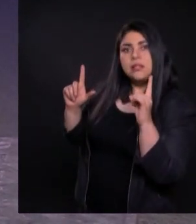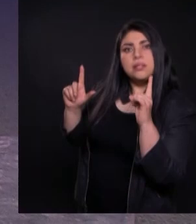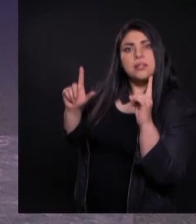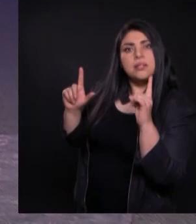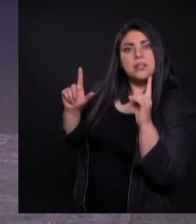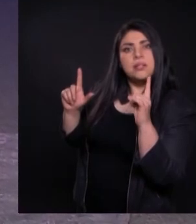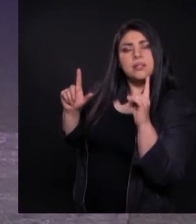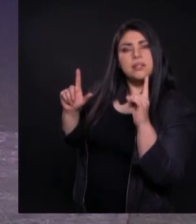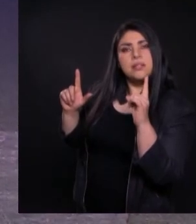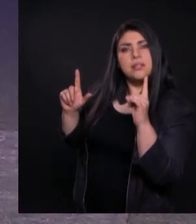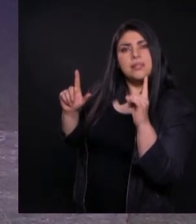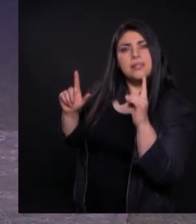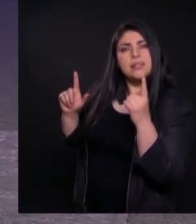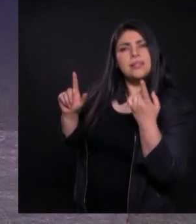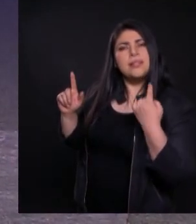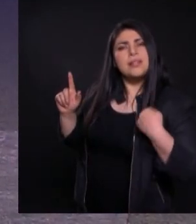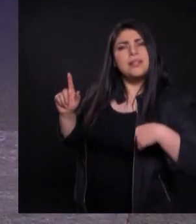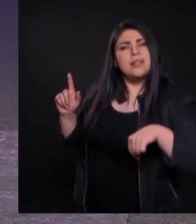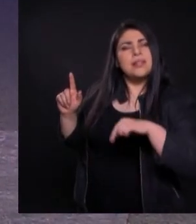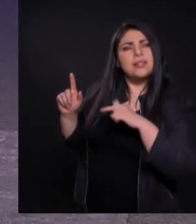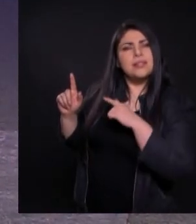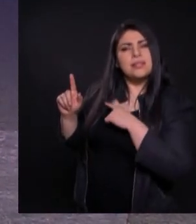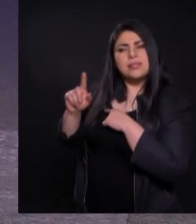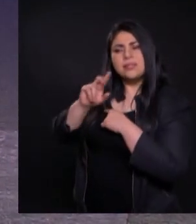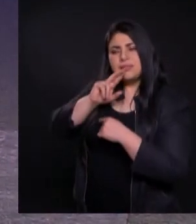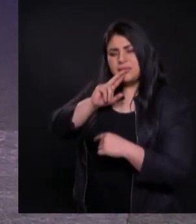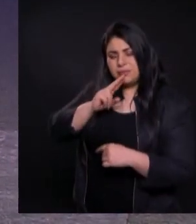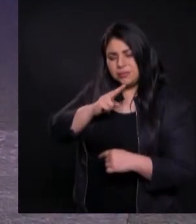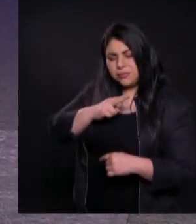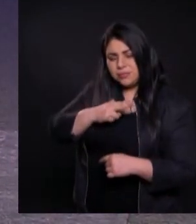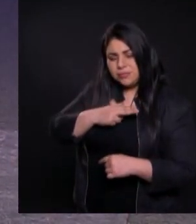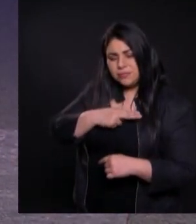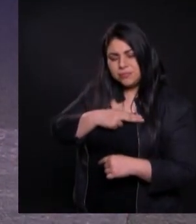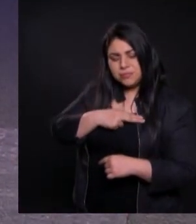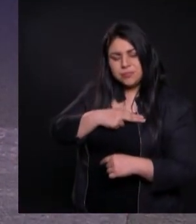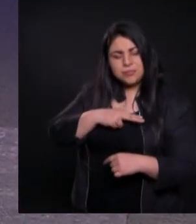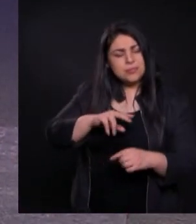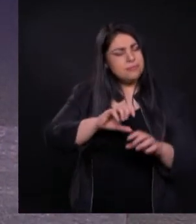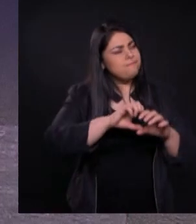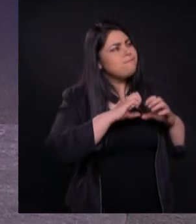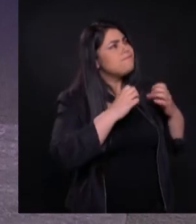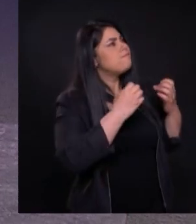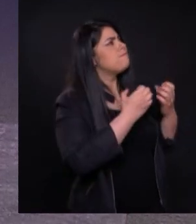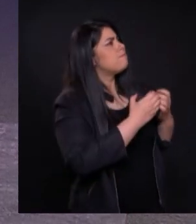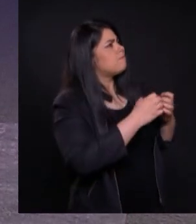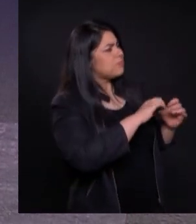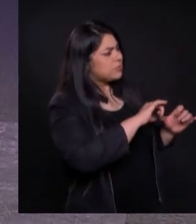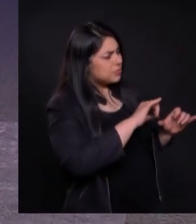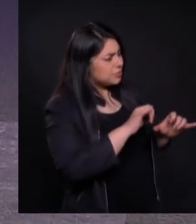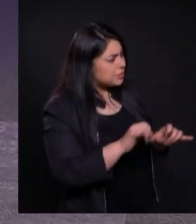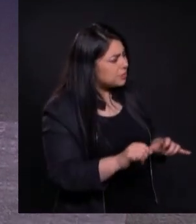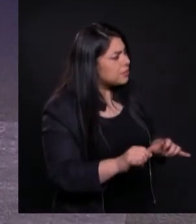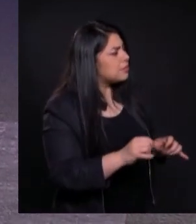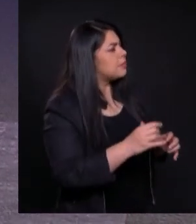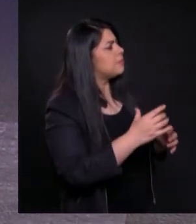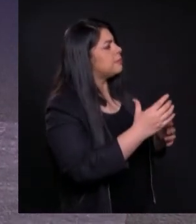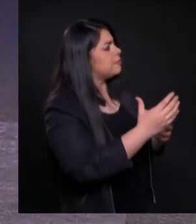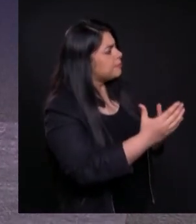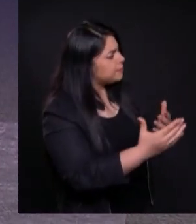Cuando nosotros Nos humillamos Ante nuestros equipos Y les decimos Aquí estoy Para poder Servirte